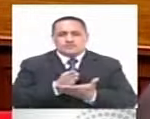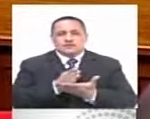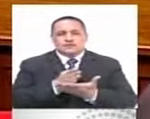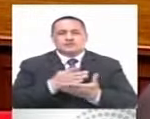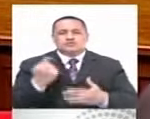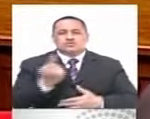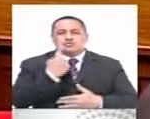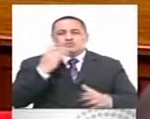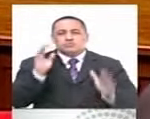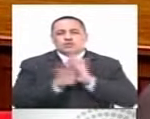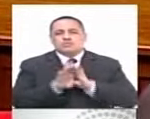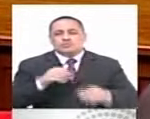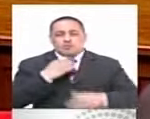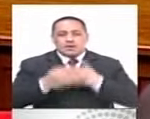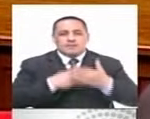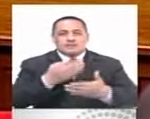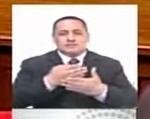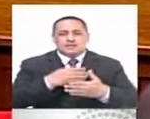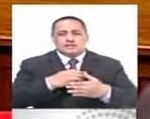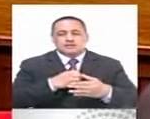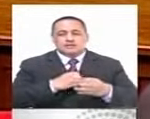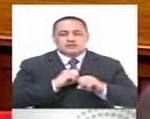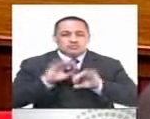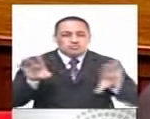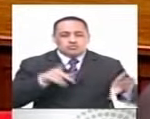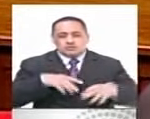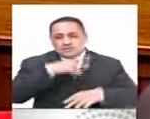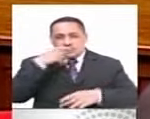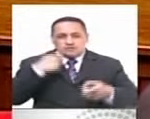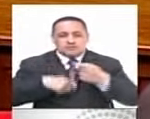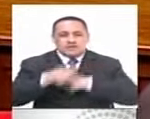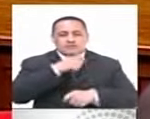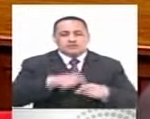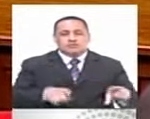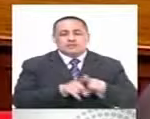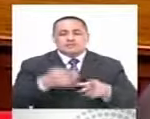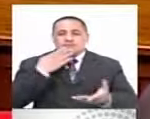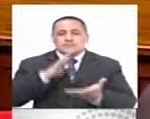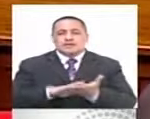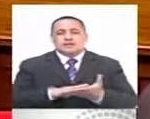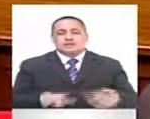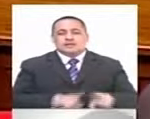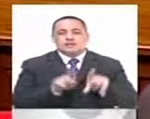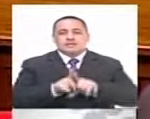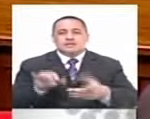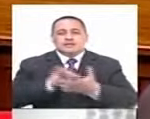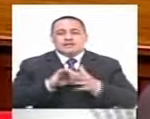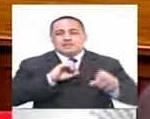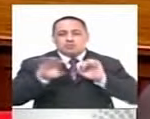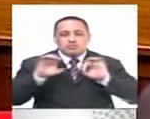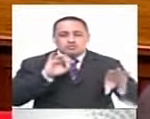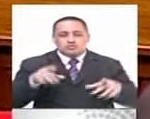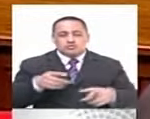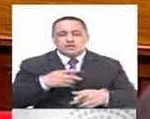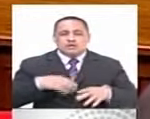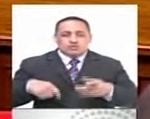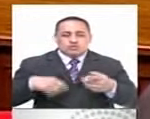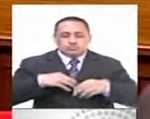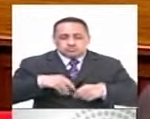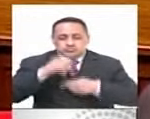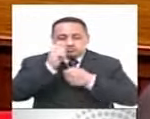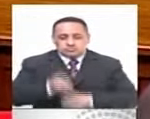solamente por promover el narcotráfico de manera indirecta a través de la promoción del cultivo de la hoja de